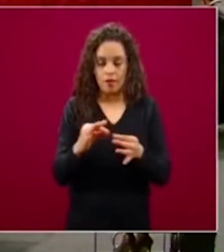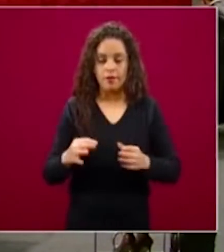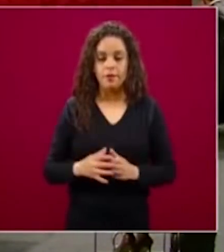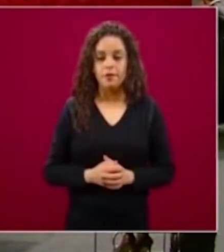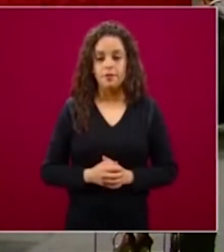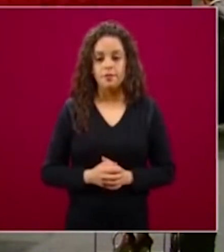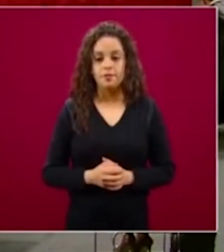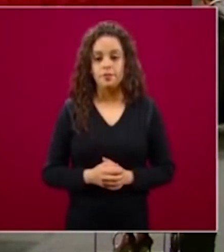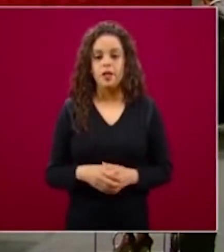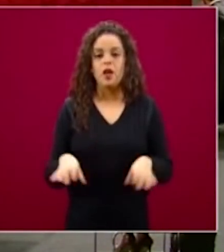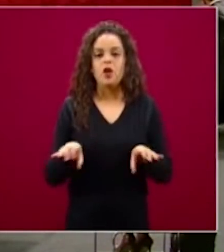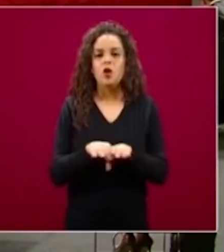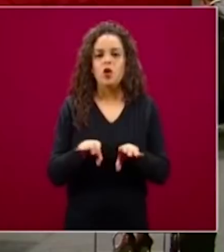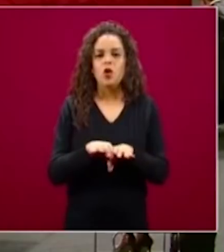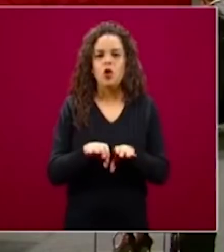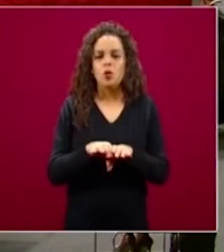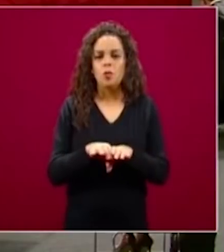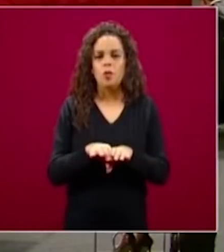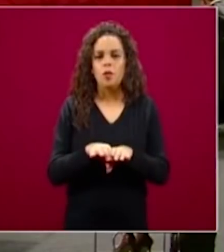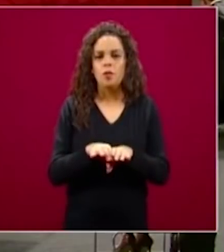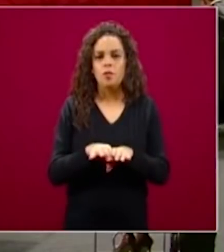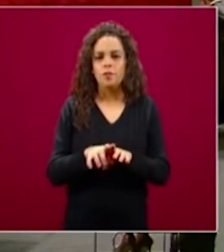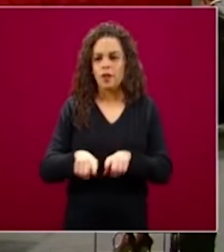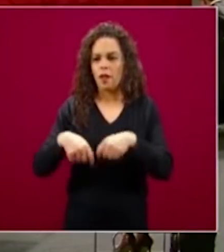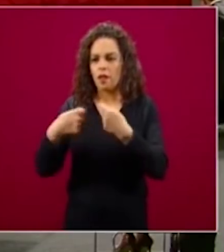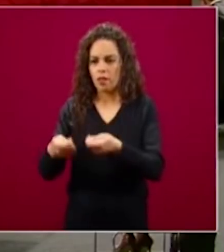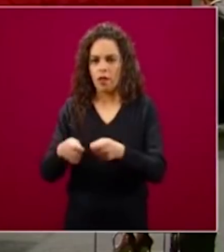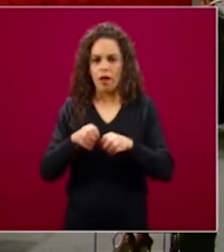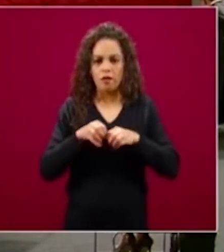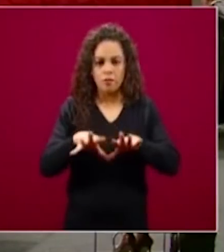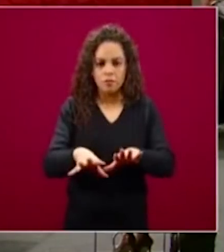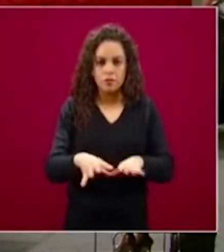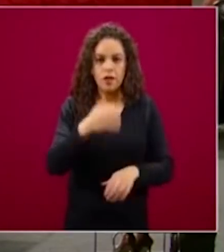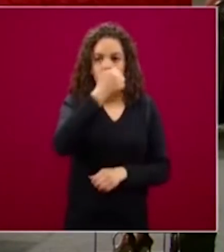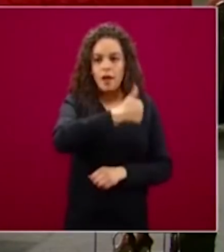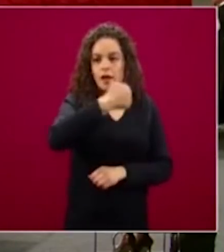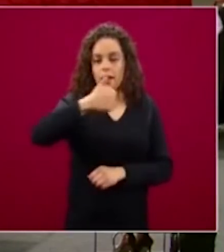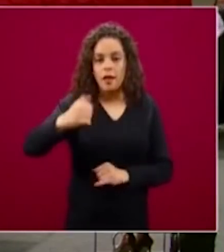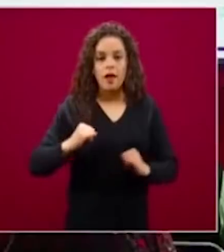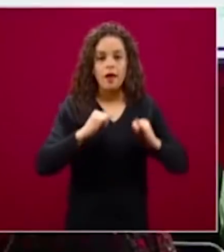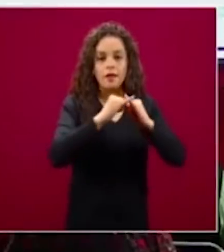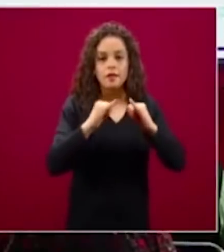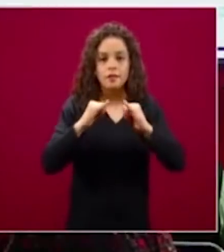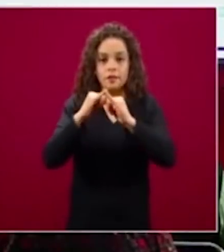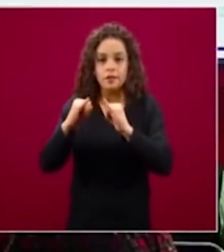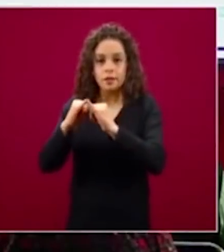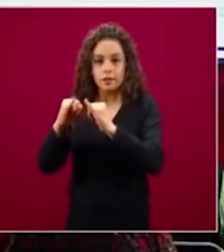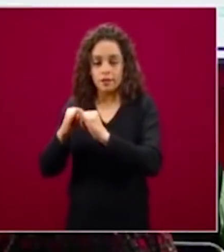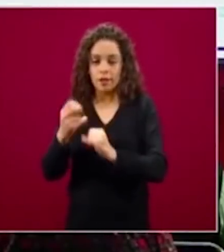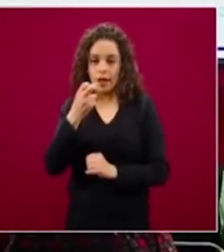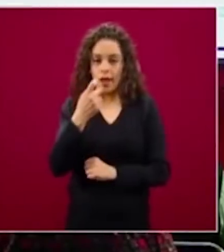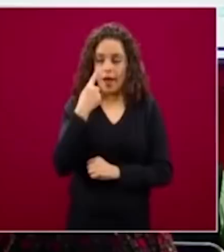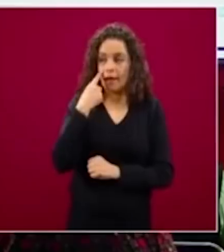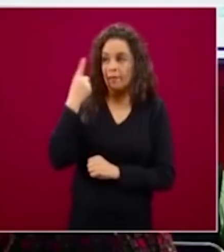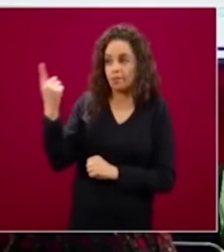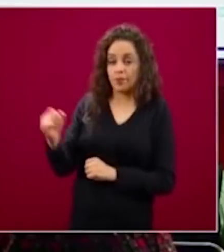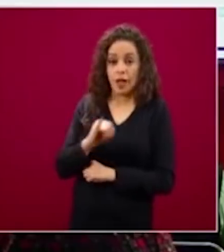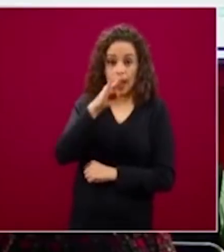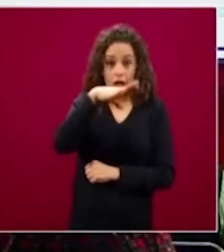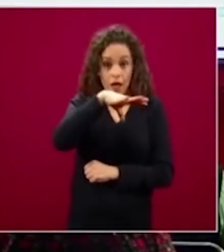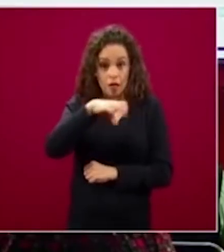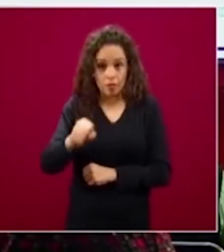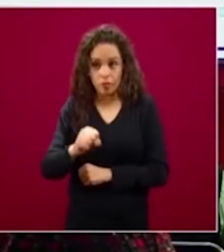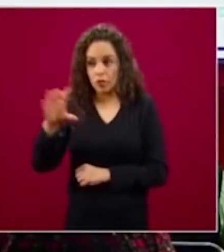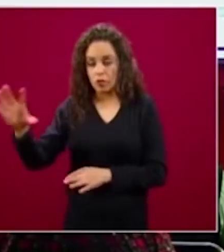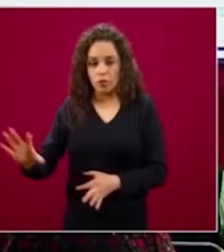es cómo se distribuyen por institución. Entonces, por esa razón decía hace un momento que el IMSS se suma a este esfuerzo